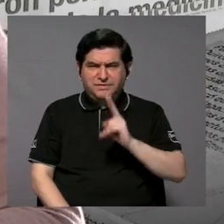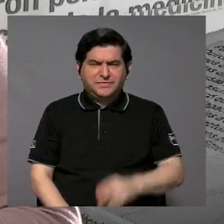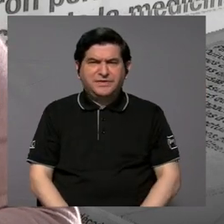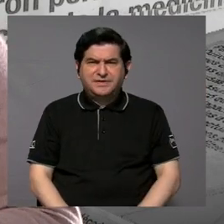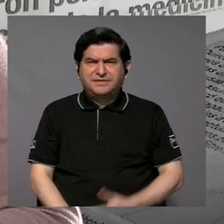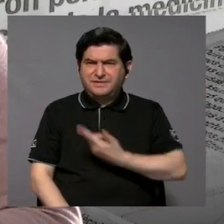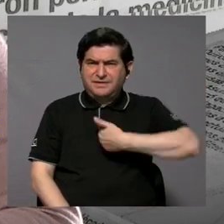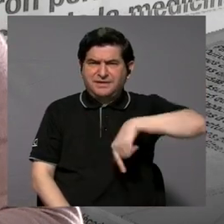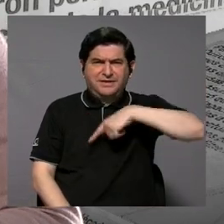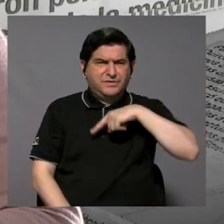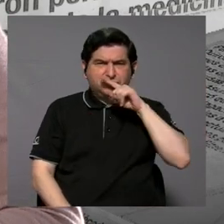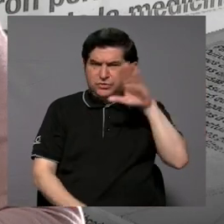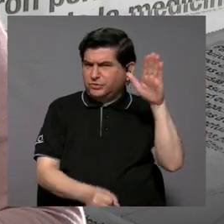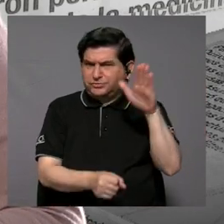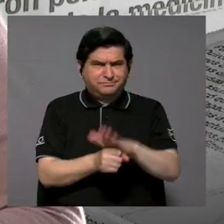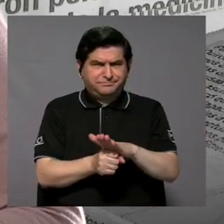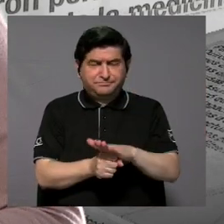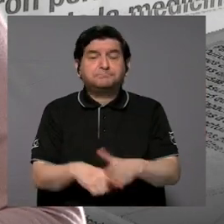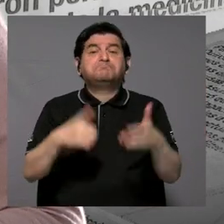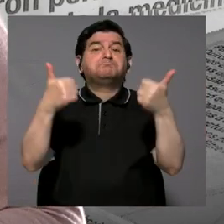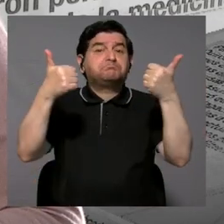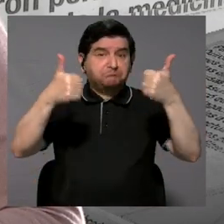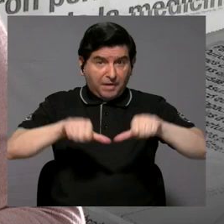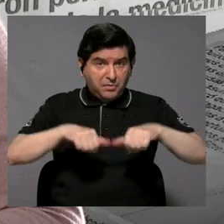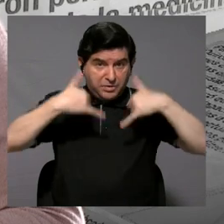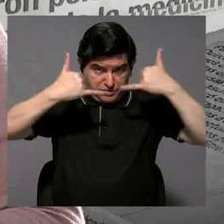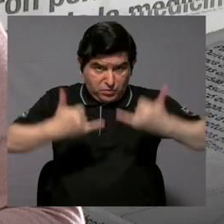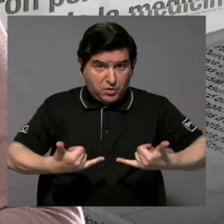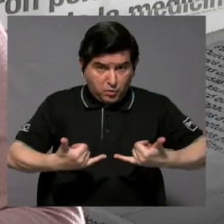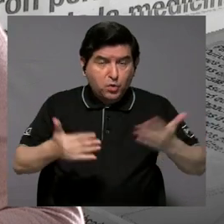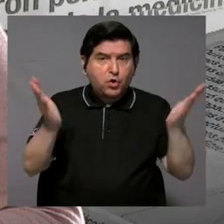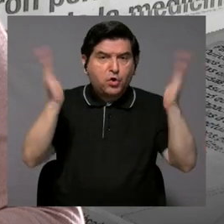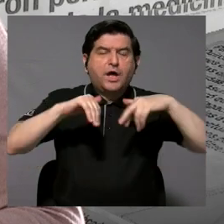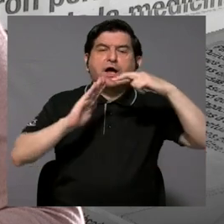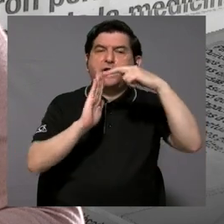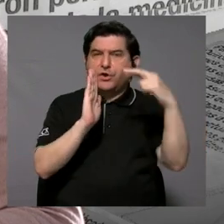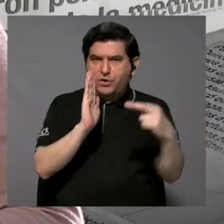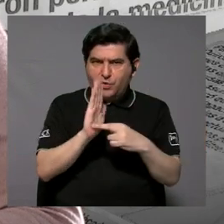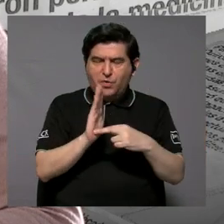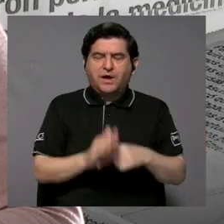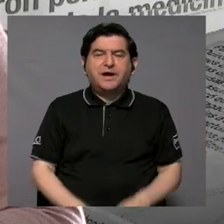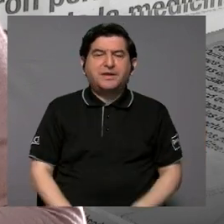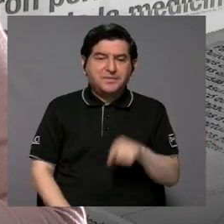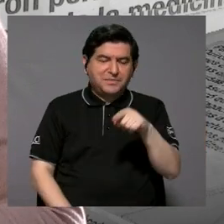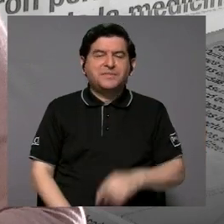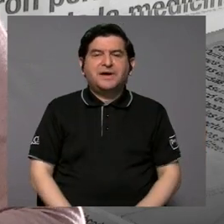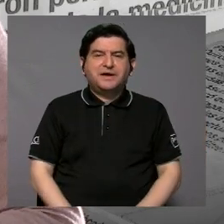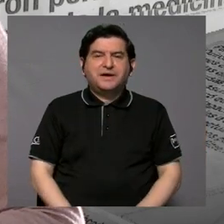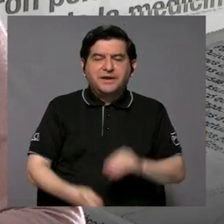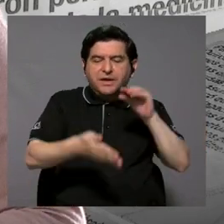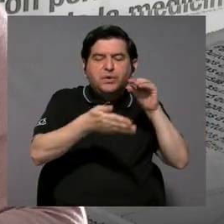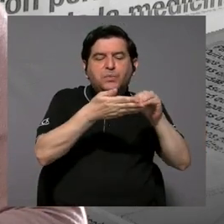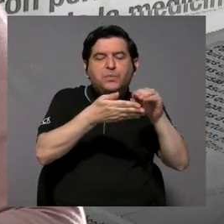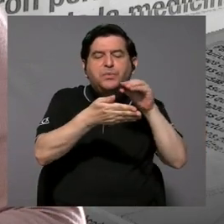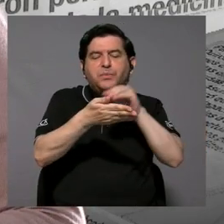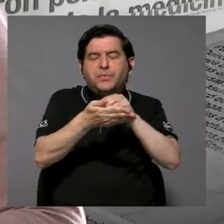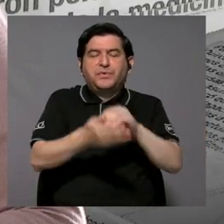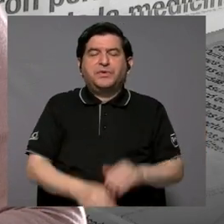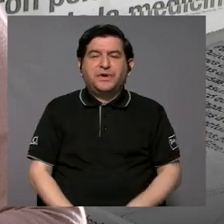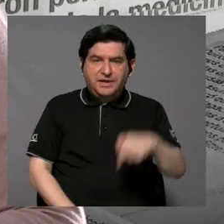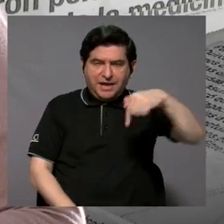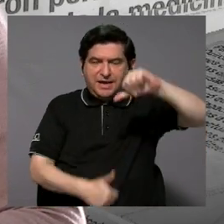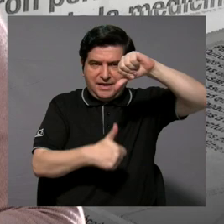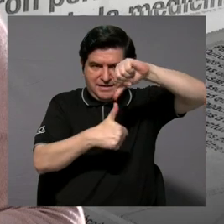que estemos incumpliendo. Estamos de acuerdo que en este momento no hay una reglamentación para el etiquetado frontal en el país o en